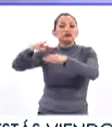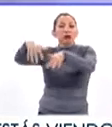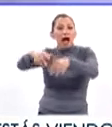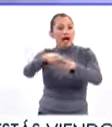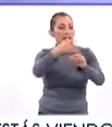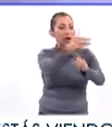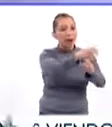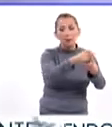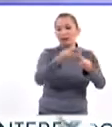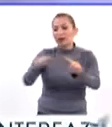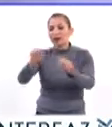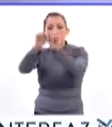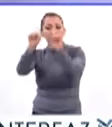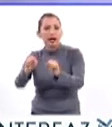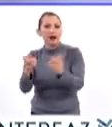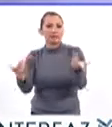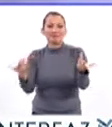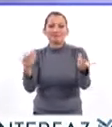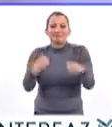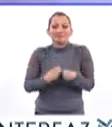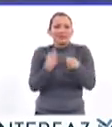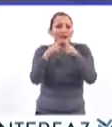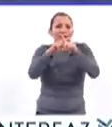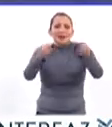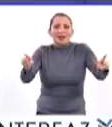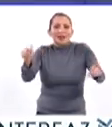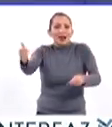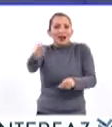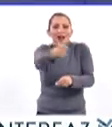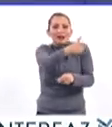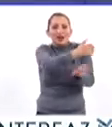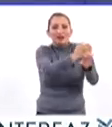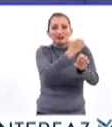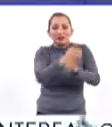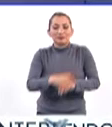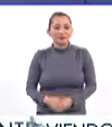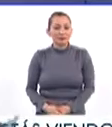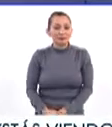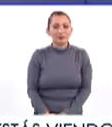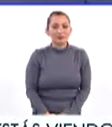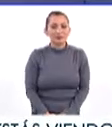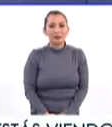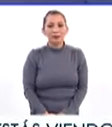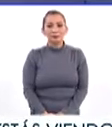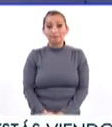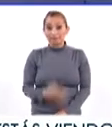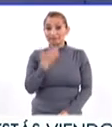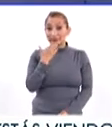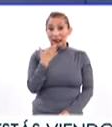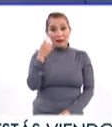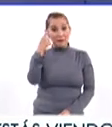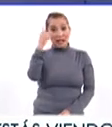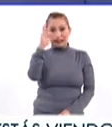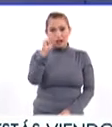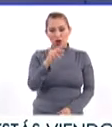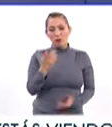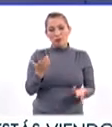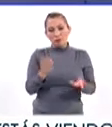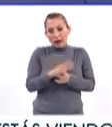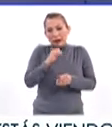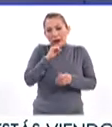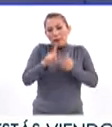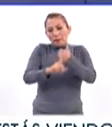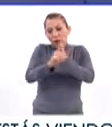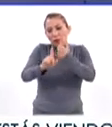del campo, muy distinta justamente a la realidad que se vive en una urbe, por ejemplo. Claro. Que bueno, no es algo fácil porque bueno, también